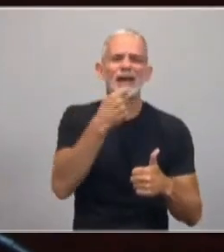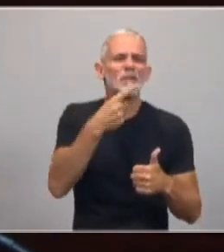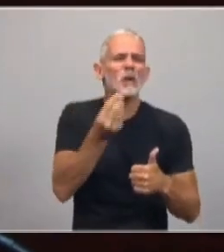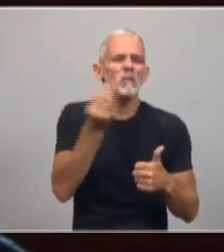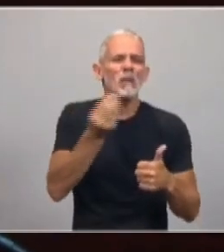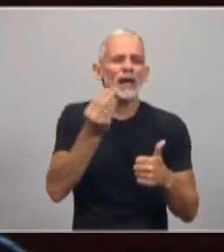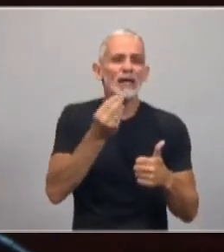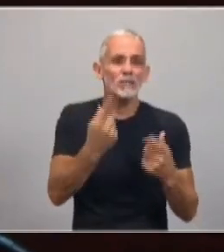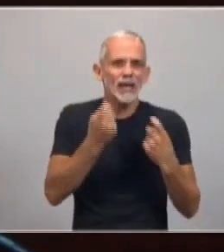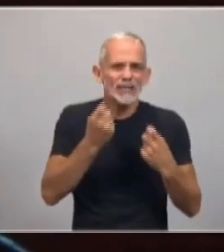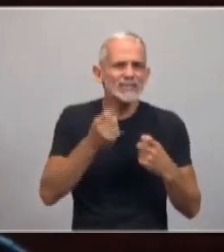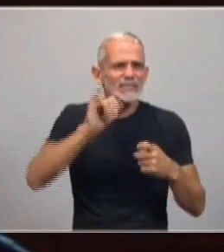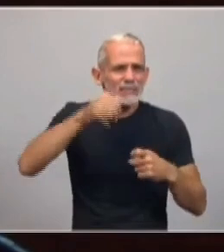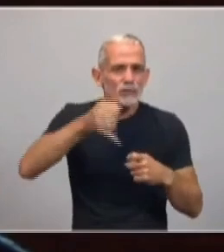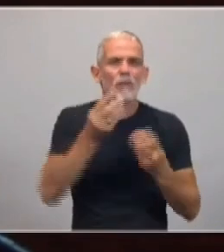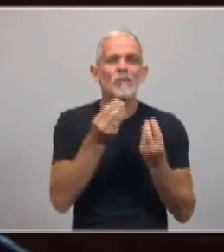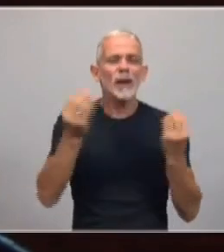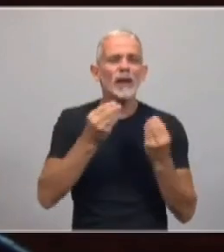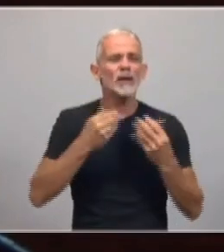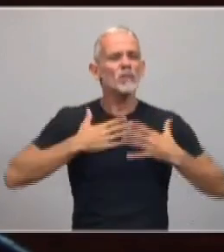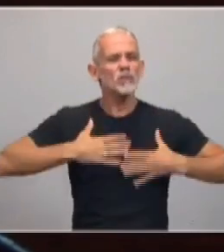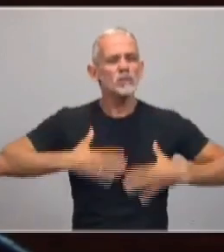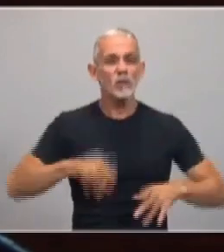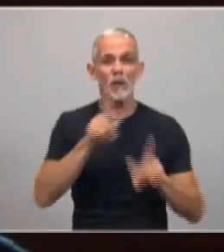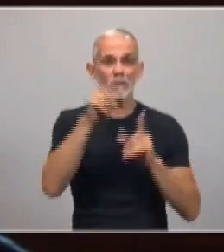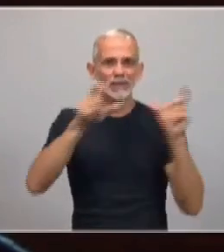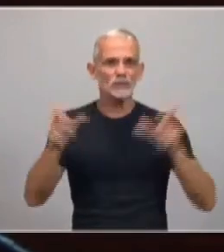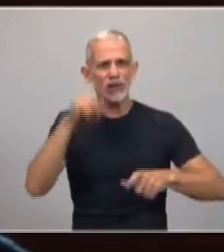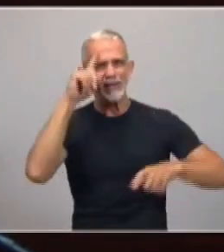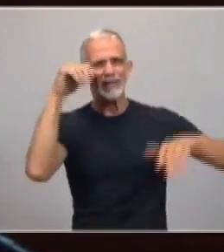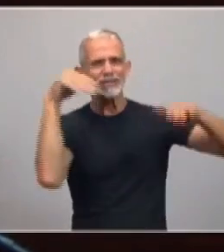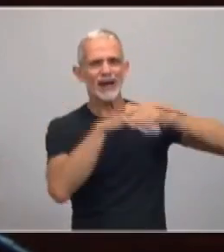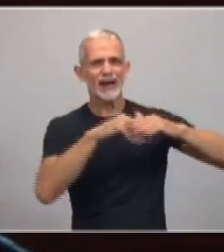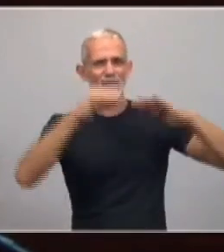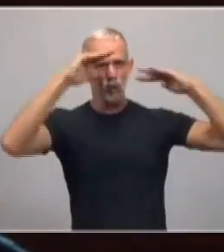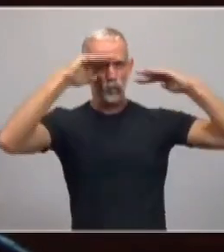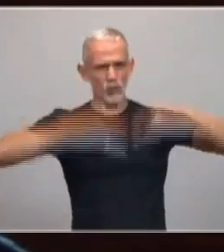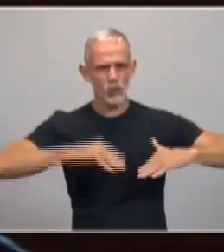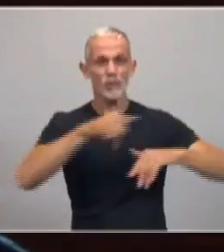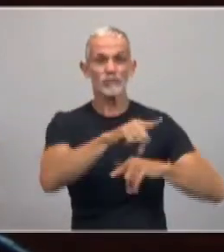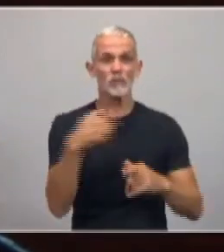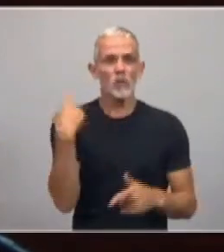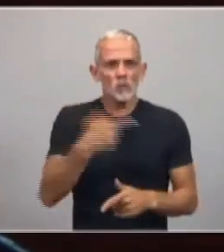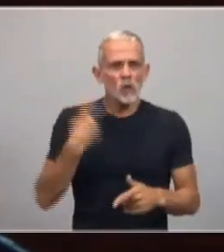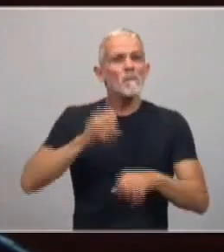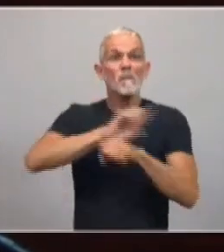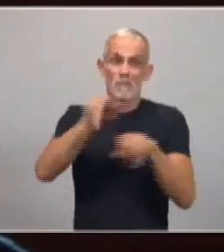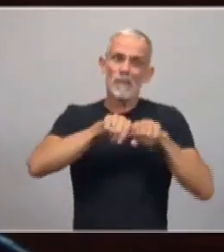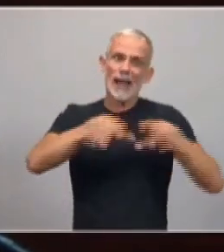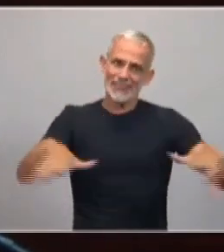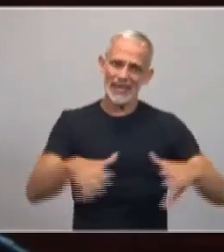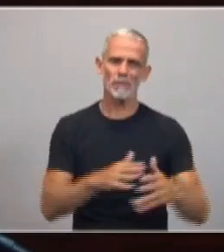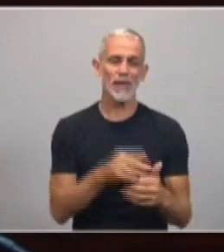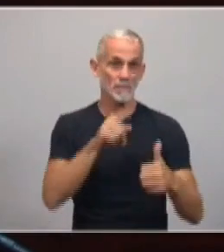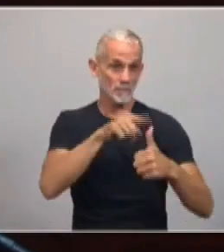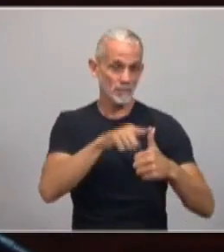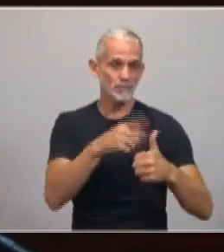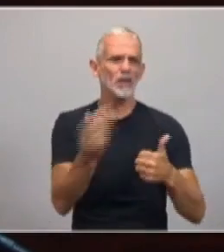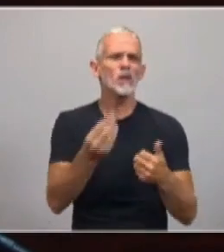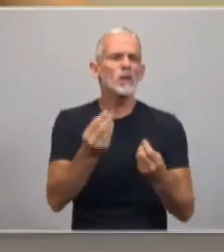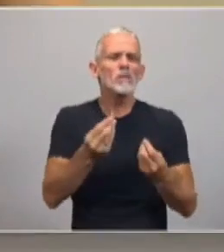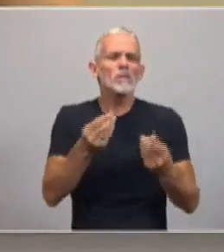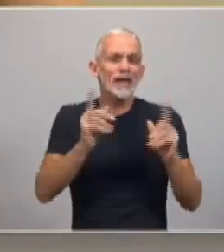medicamento indispensable para la sedación de las personas internadas en terapia intensiva. Lo usamos mucho en pandemia. Y para